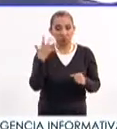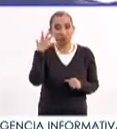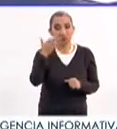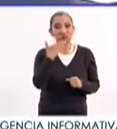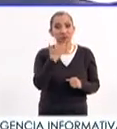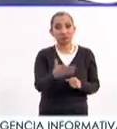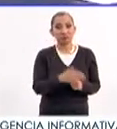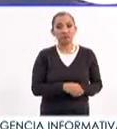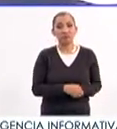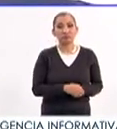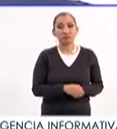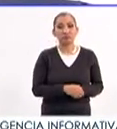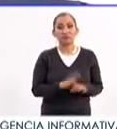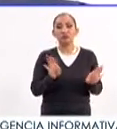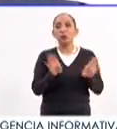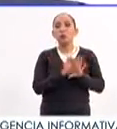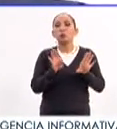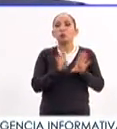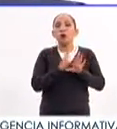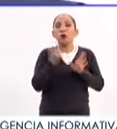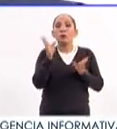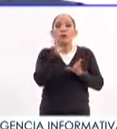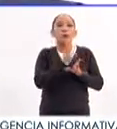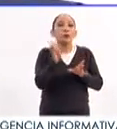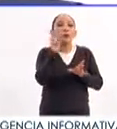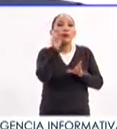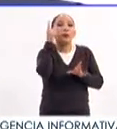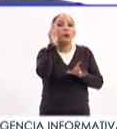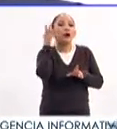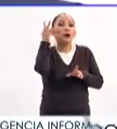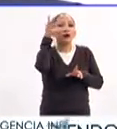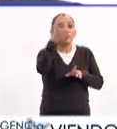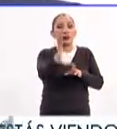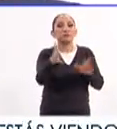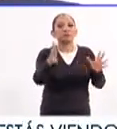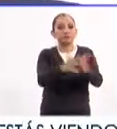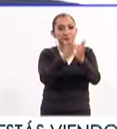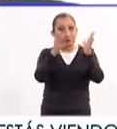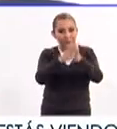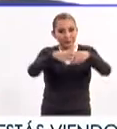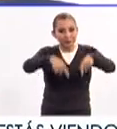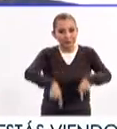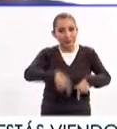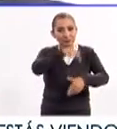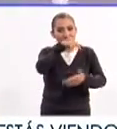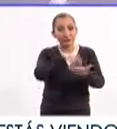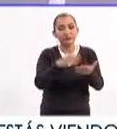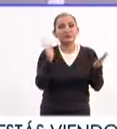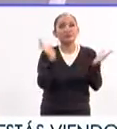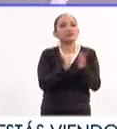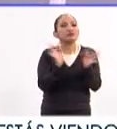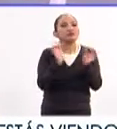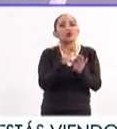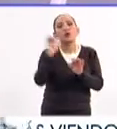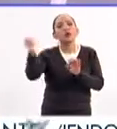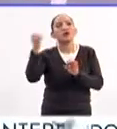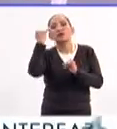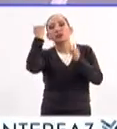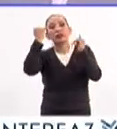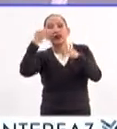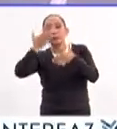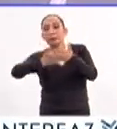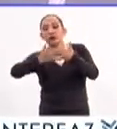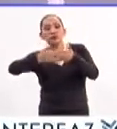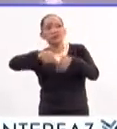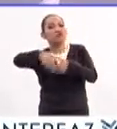lograrán y bueno, a manera de una probadita para futuras participaciones aquí en el programa, maestra, cuéntenos qué otras iniciativas traen